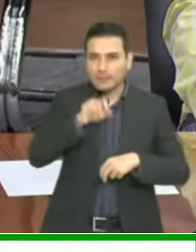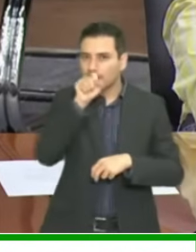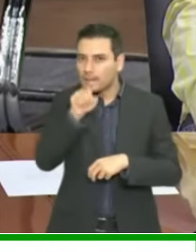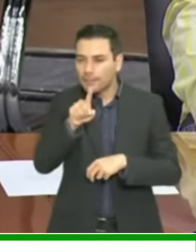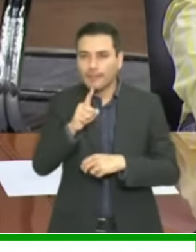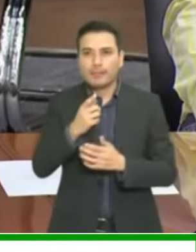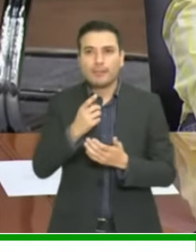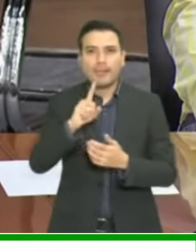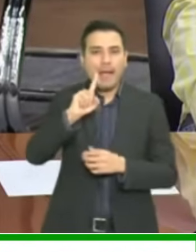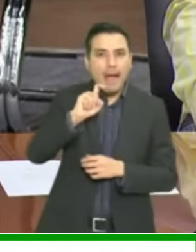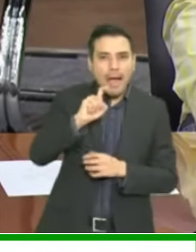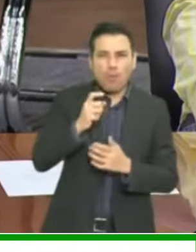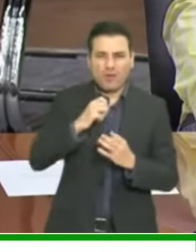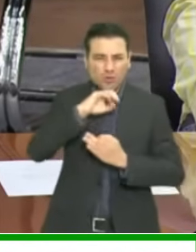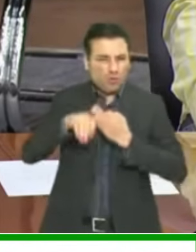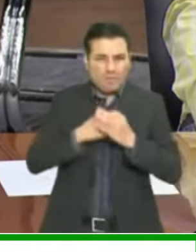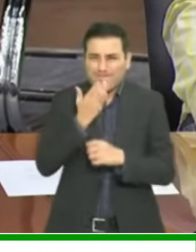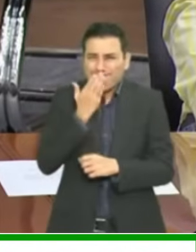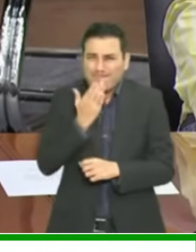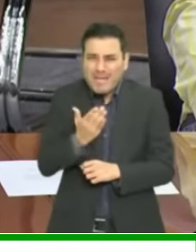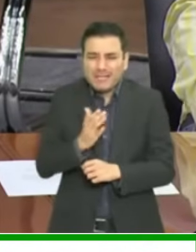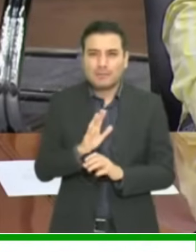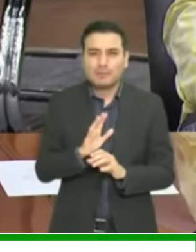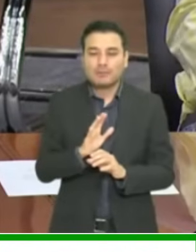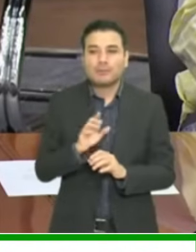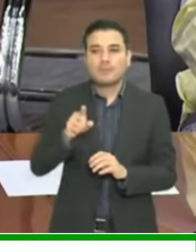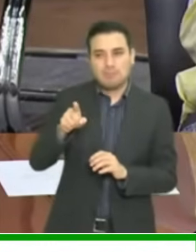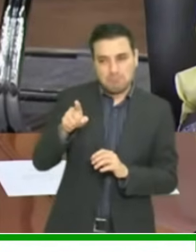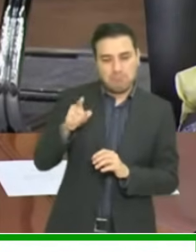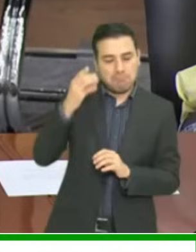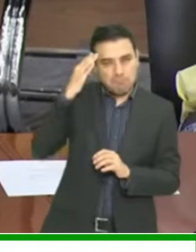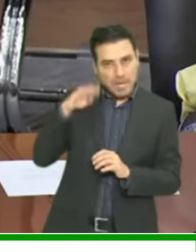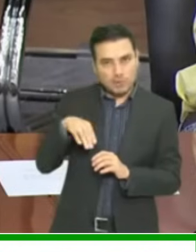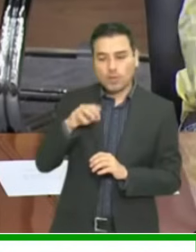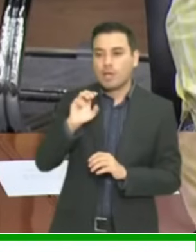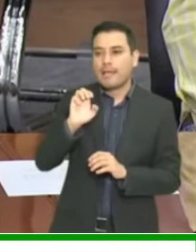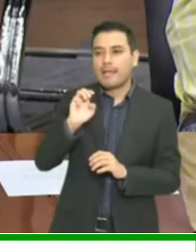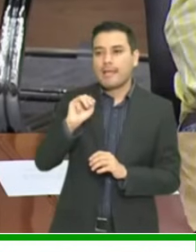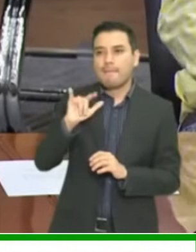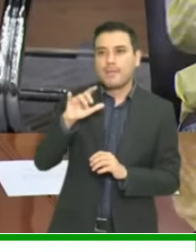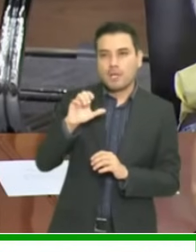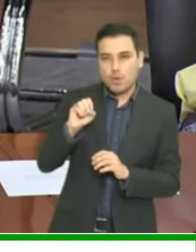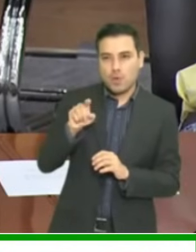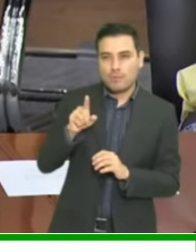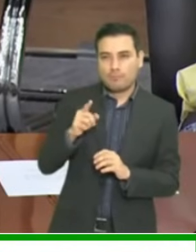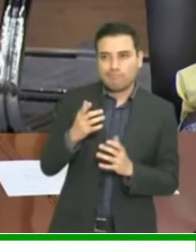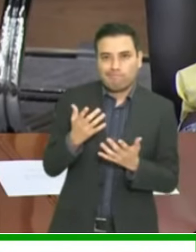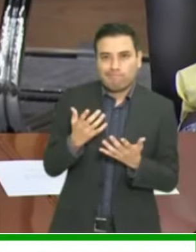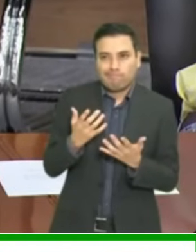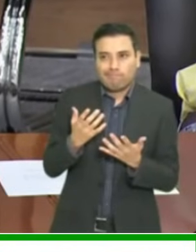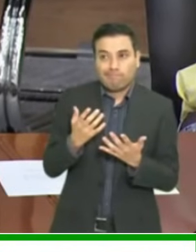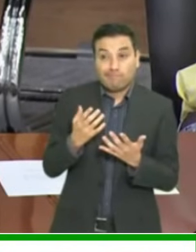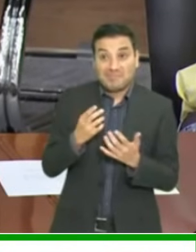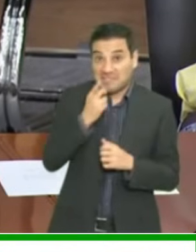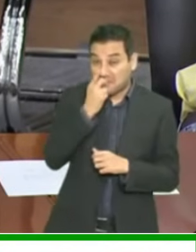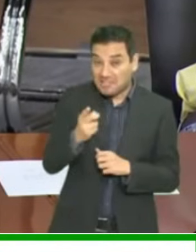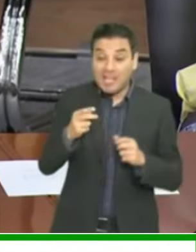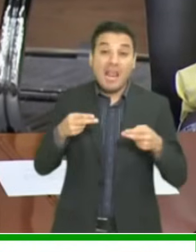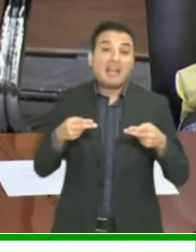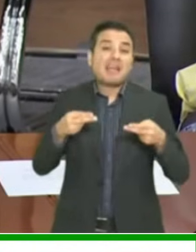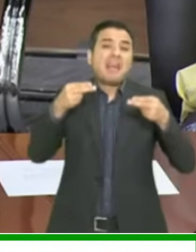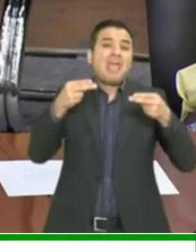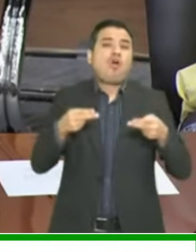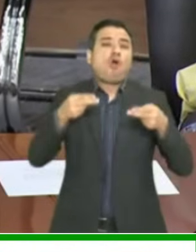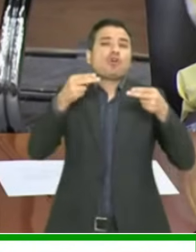eso. Y los mercados, aquí difiero con el maestro Emilio Suárez, los mercados no nos mandan un mensaje negativo sobre el resultado del